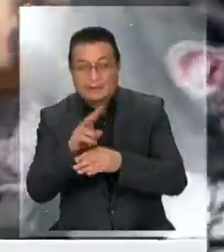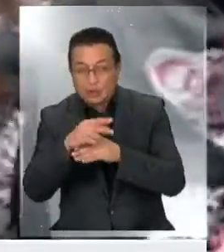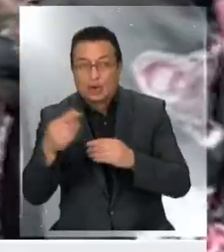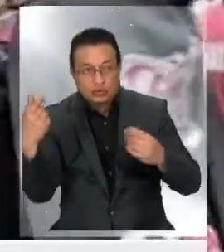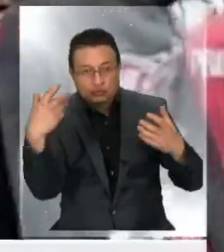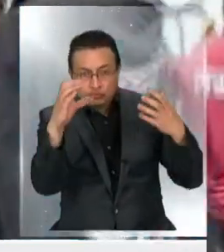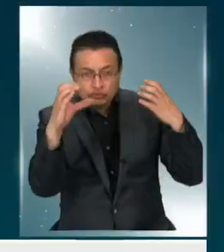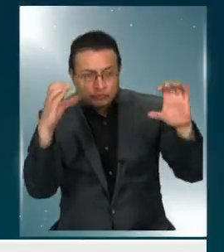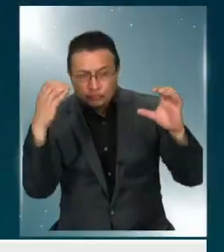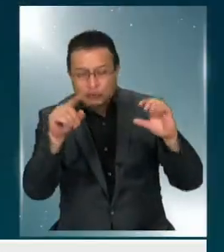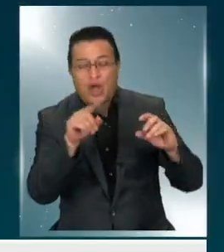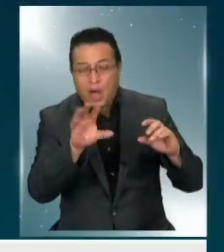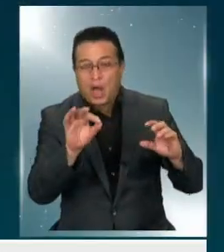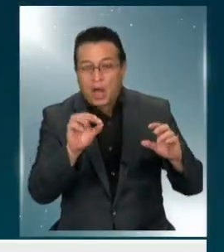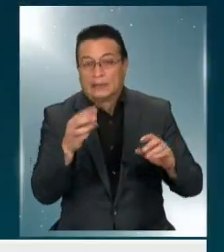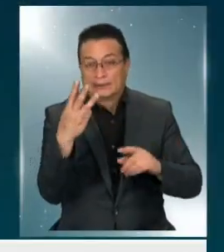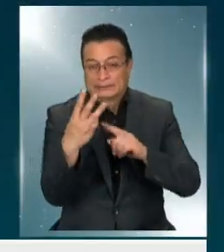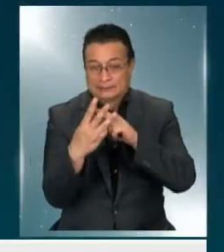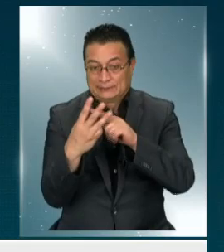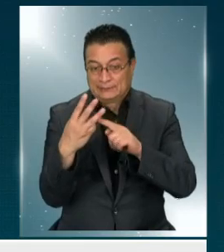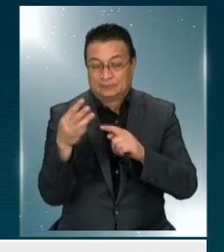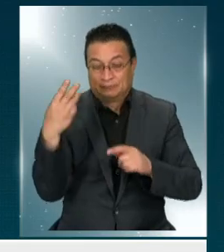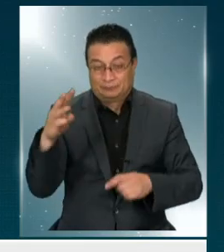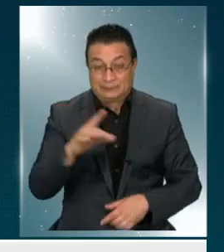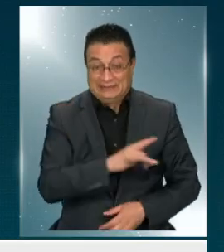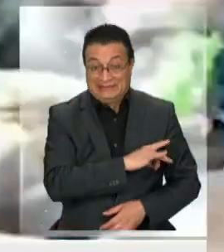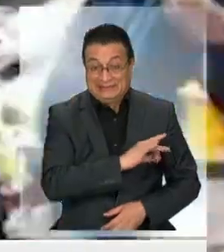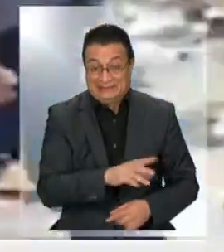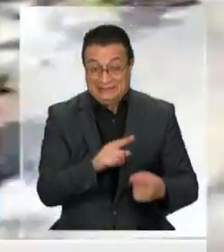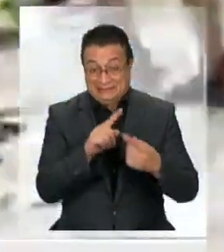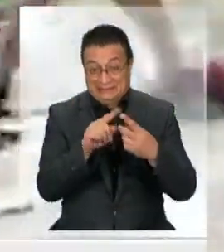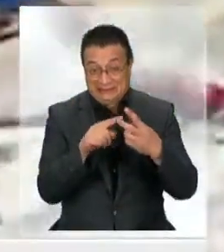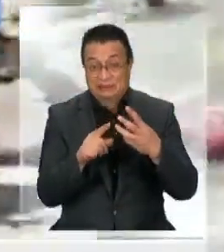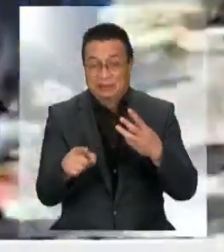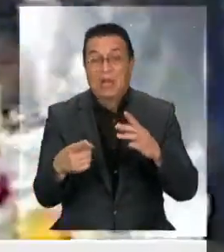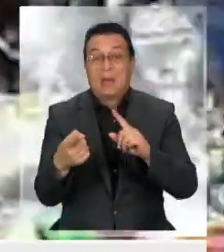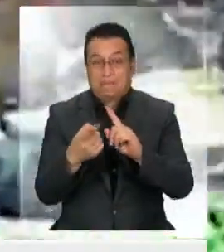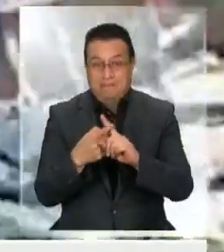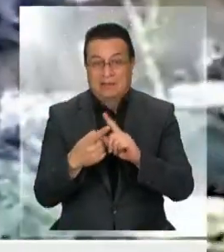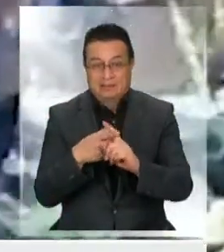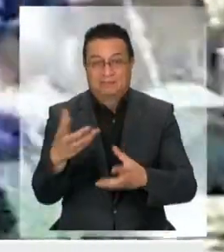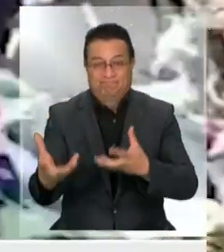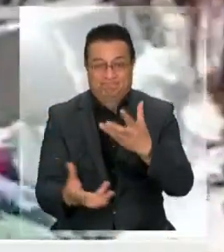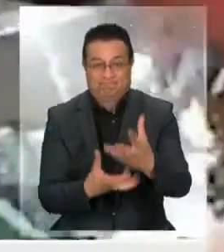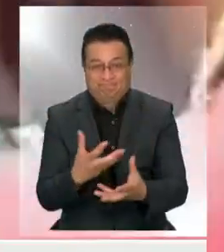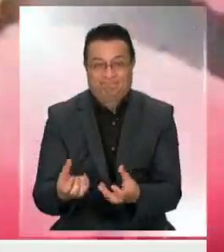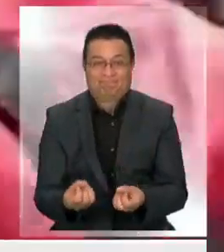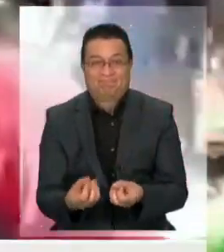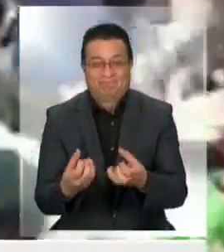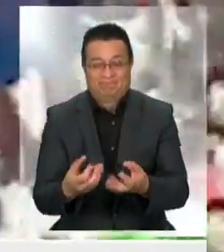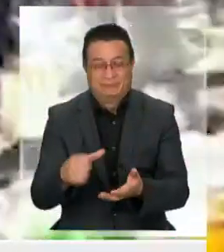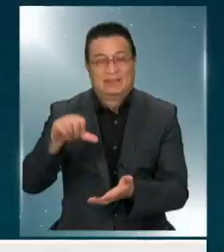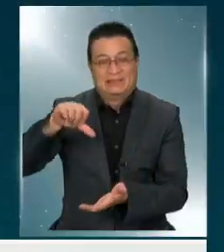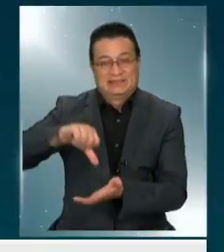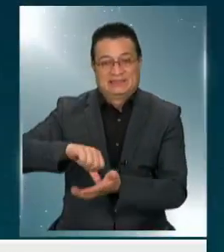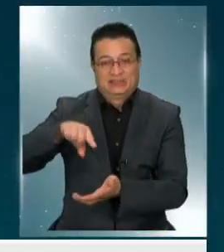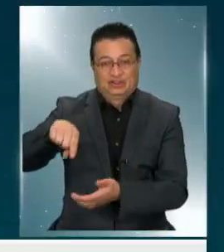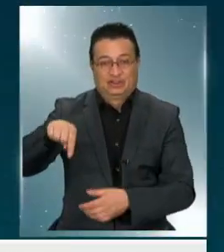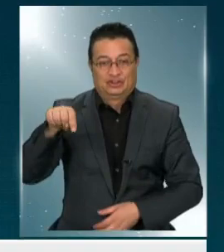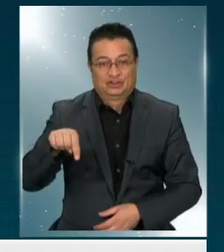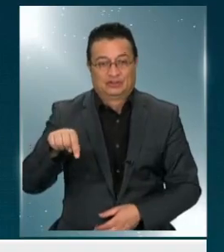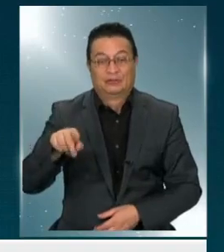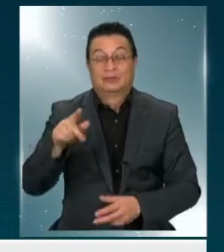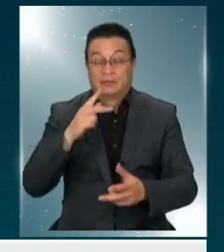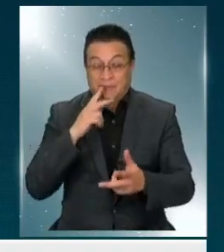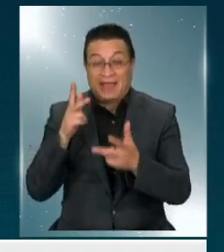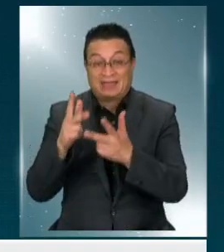se logró determinar que estos tres hombres de nacionalidad chilena habrían participado del incendio provocado en el centro de la ciudad. En ese